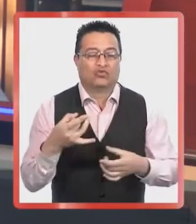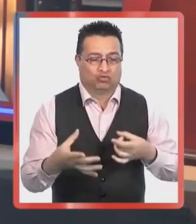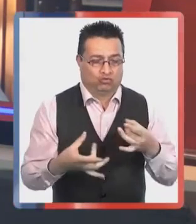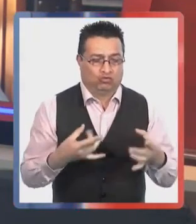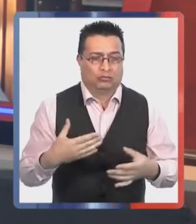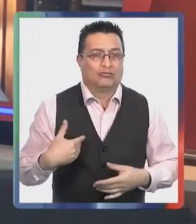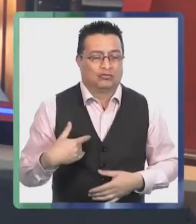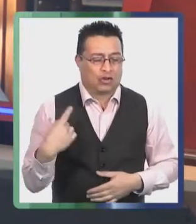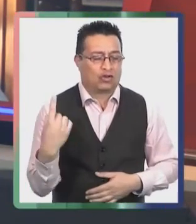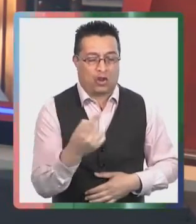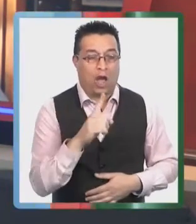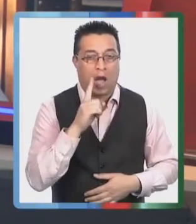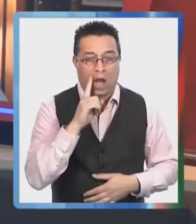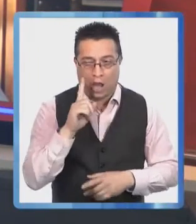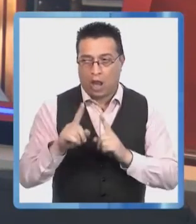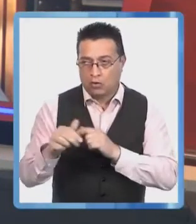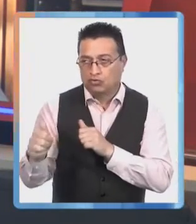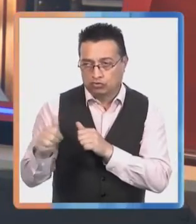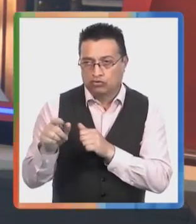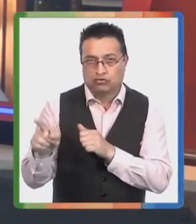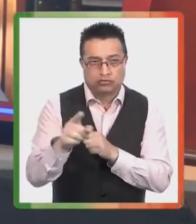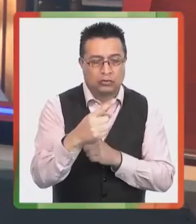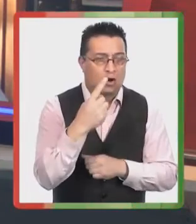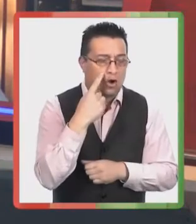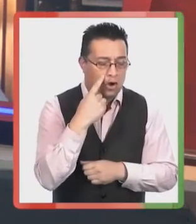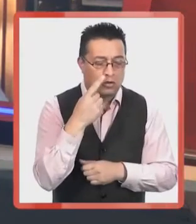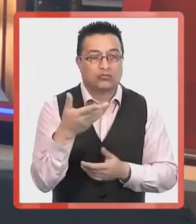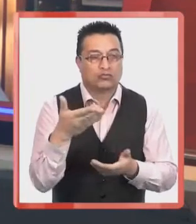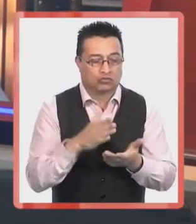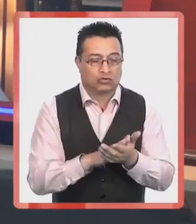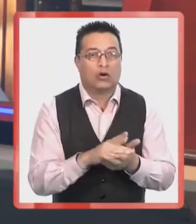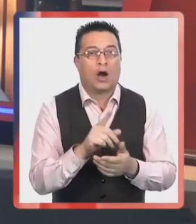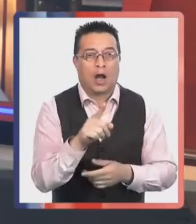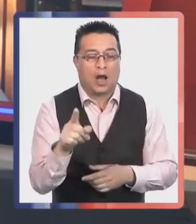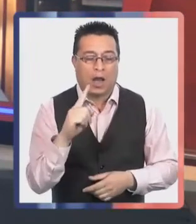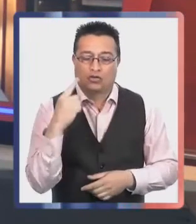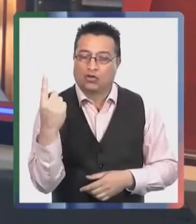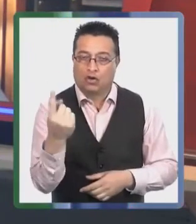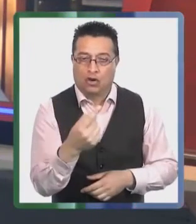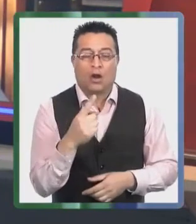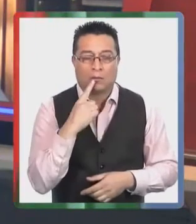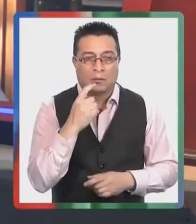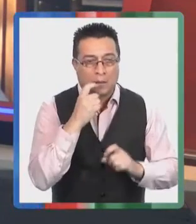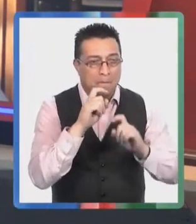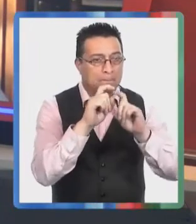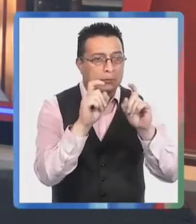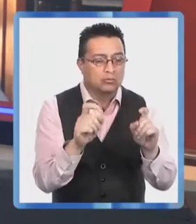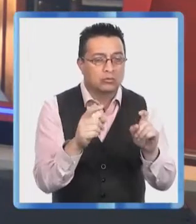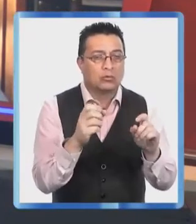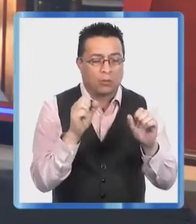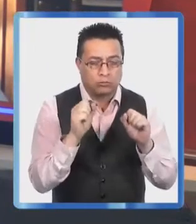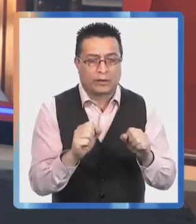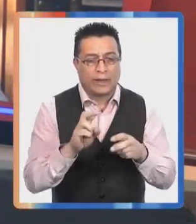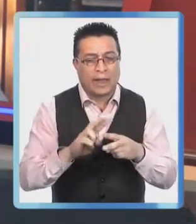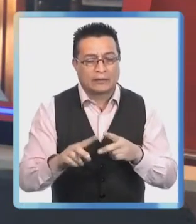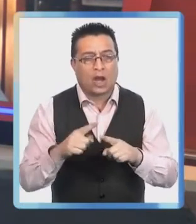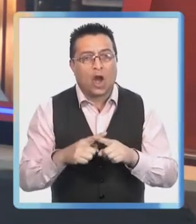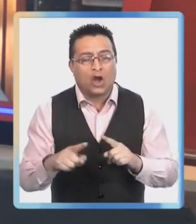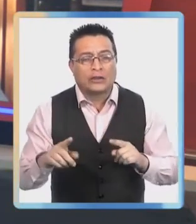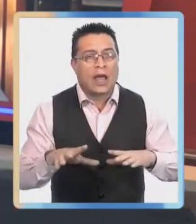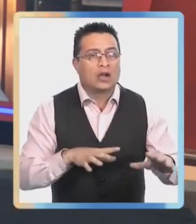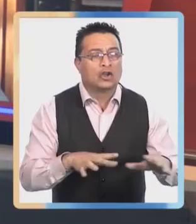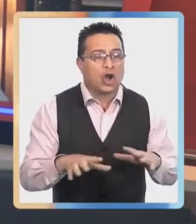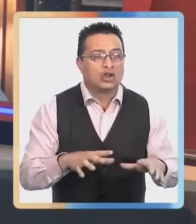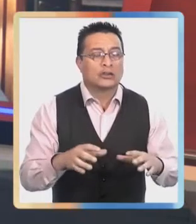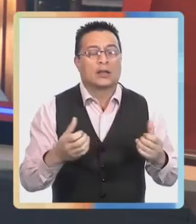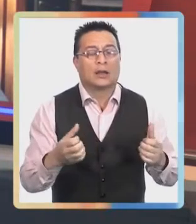todos. Todos hemos sufrido de un poco más cerca, un poco más lejos, una pérdida grande. Y nos preguntamos, a lo mejor hubiésemos hecho otras